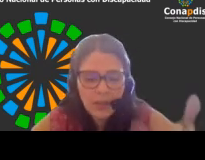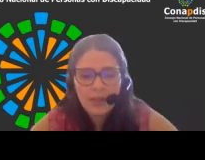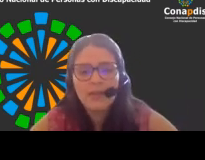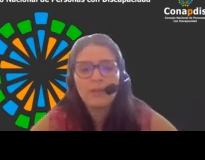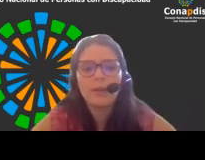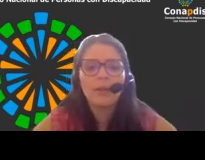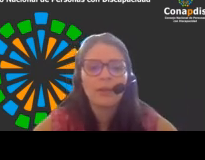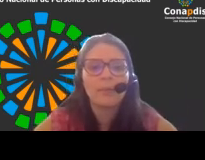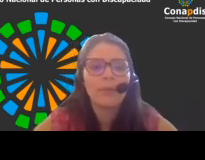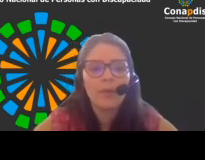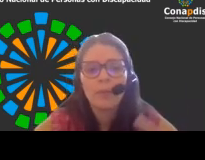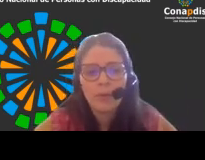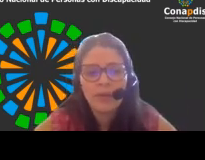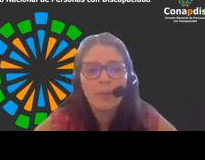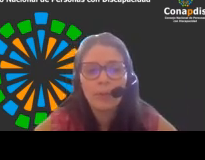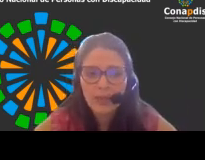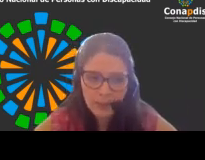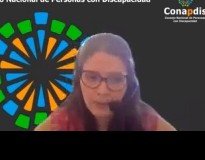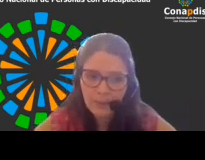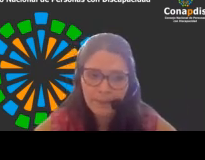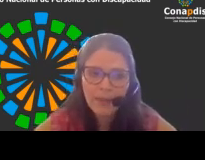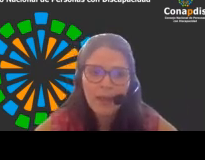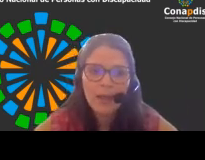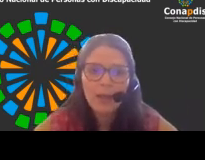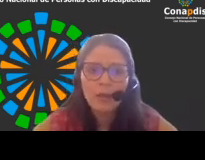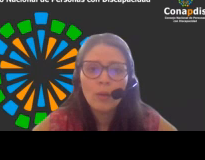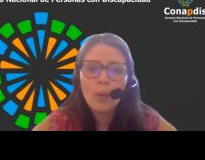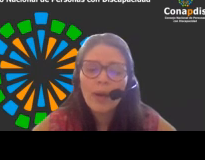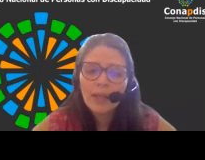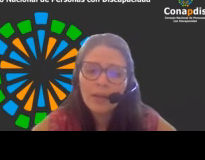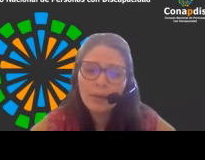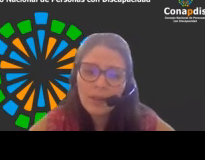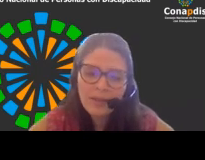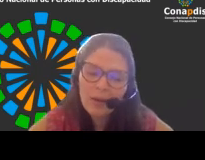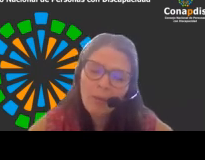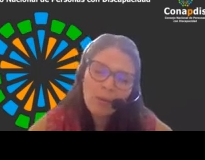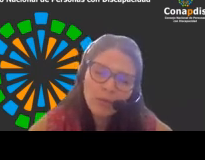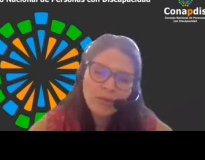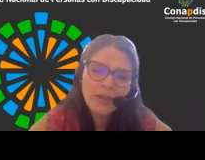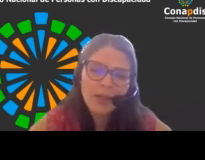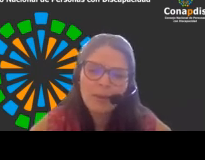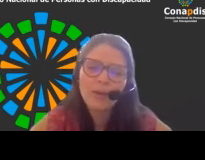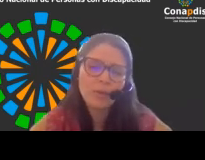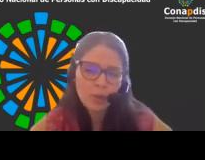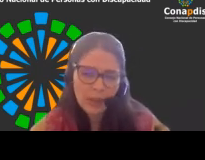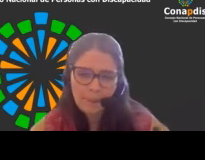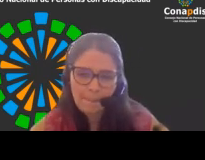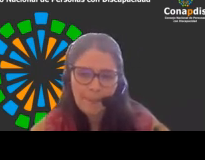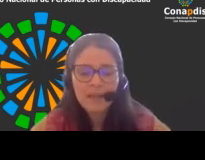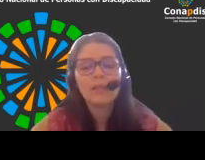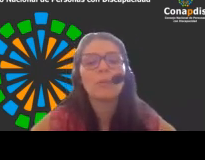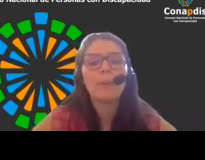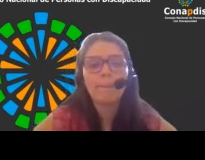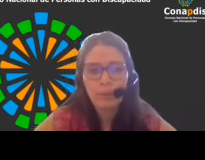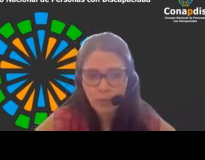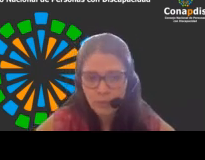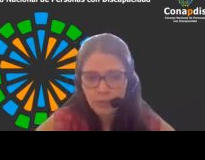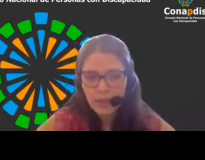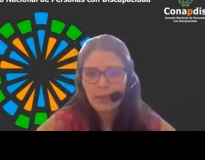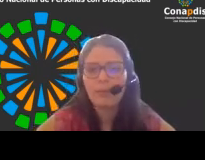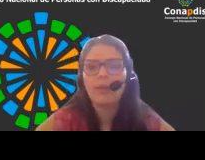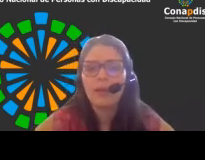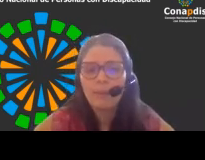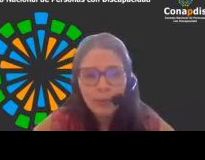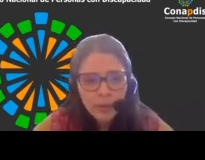la persona le dice verdad por favor puedes apoyarme no hay que utilizar como mucho el término ayuda sino